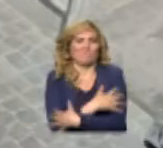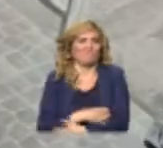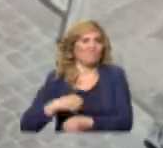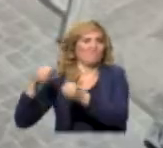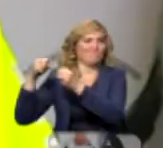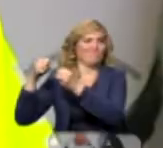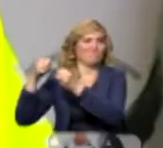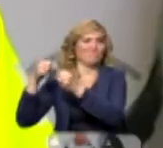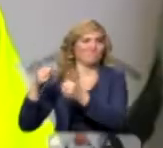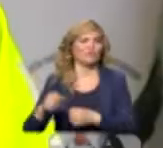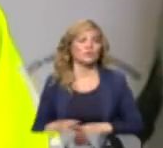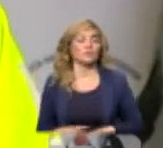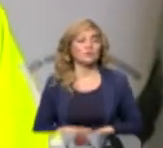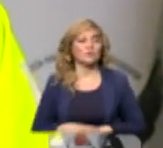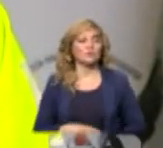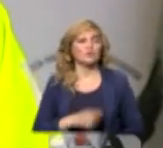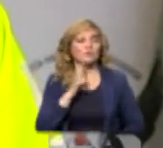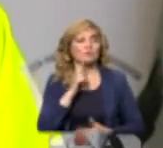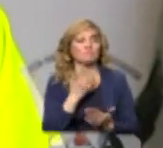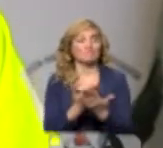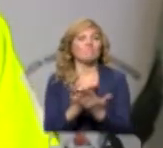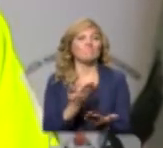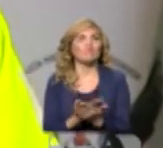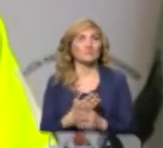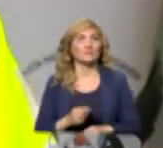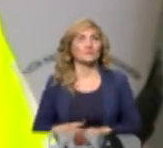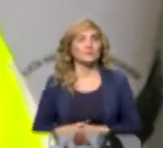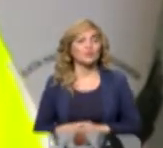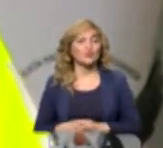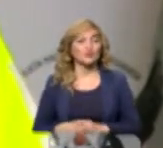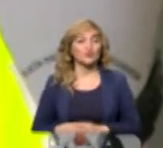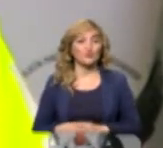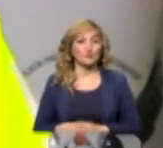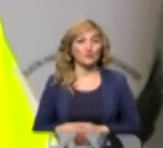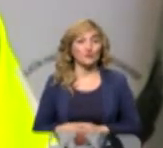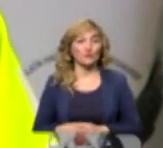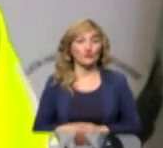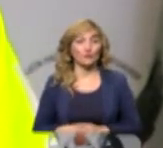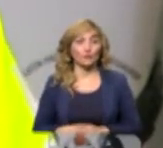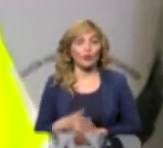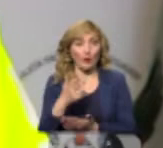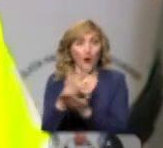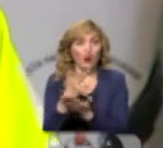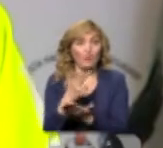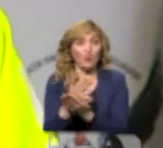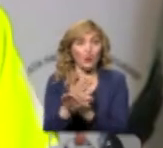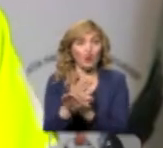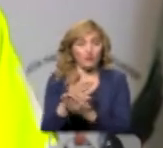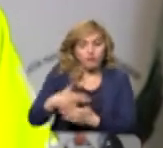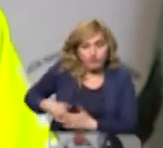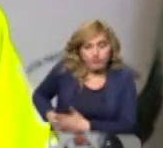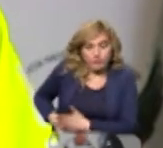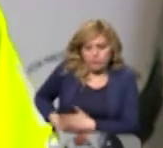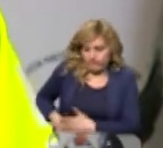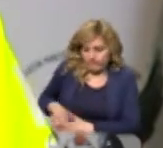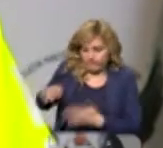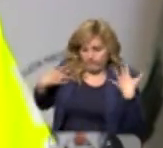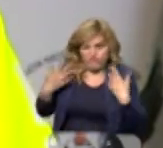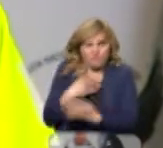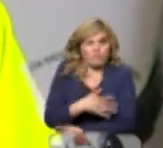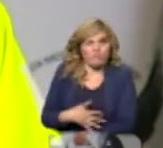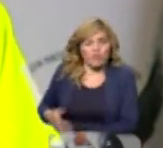los comensales. Como evidencia, les presentamos las armas de fuego que se encontró en su poder, de igual